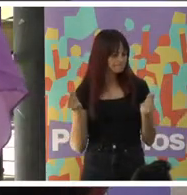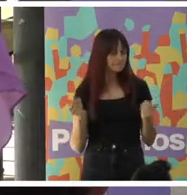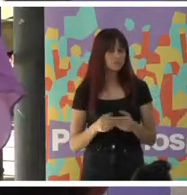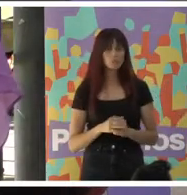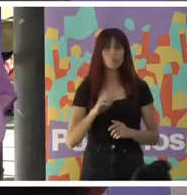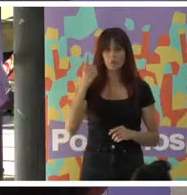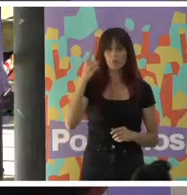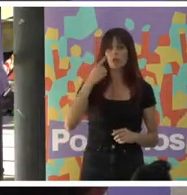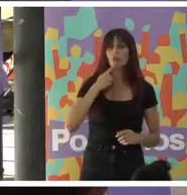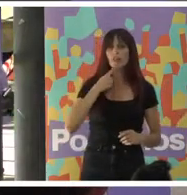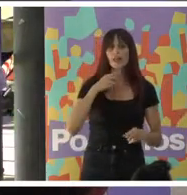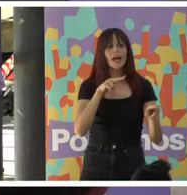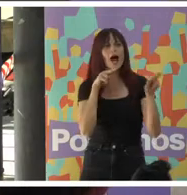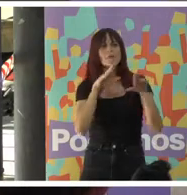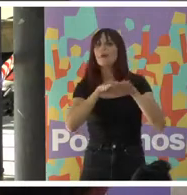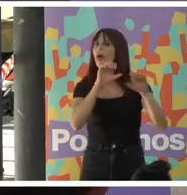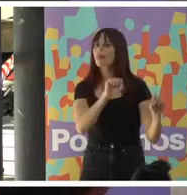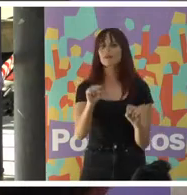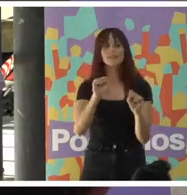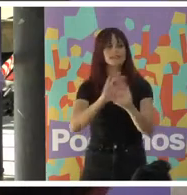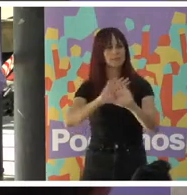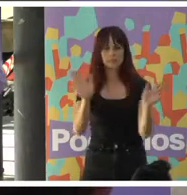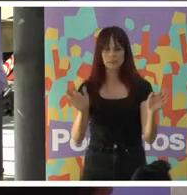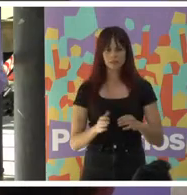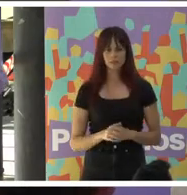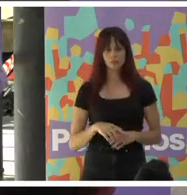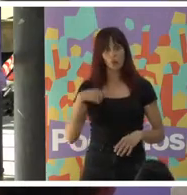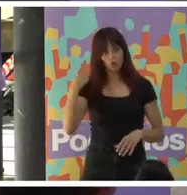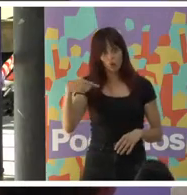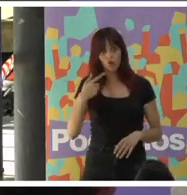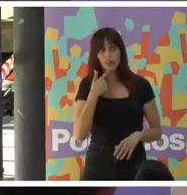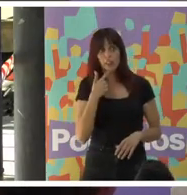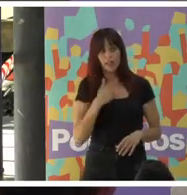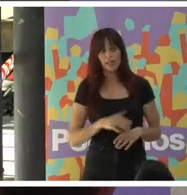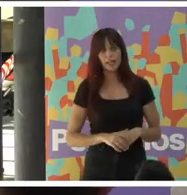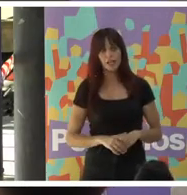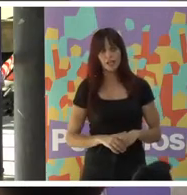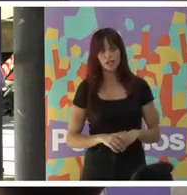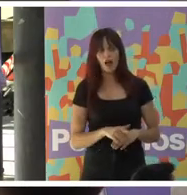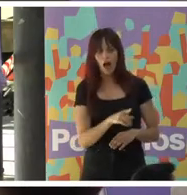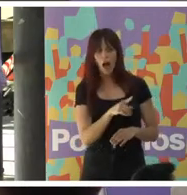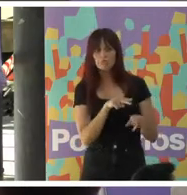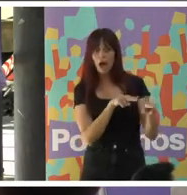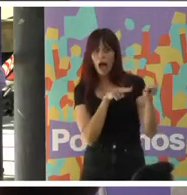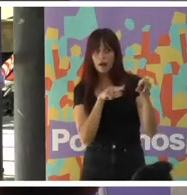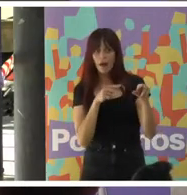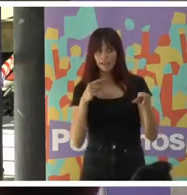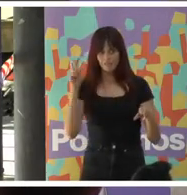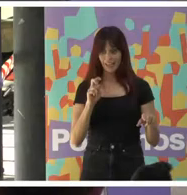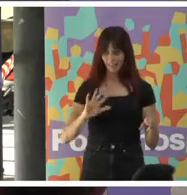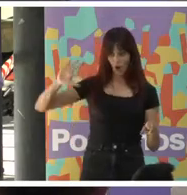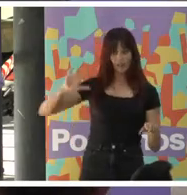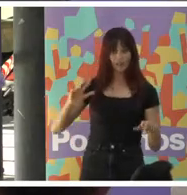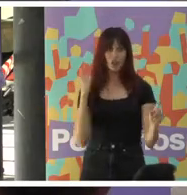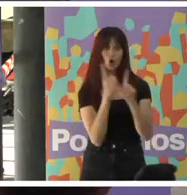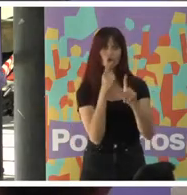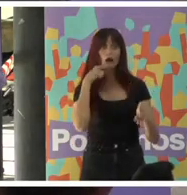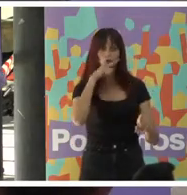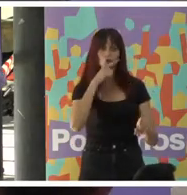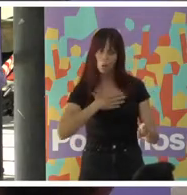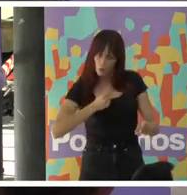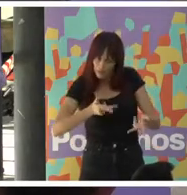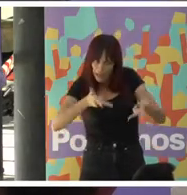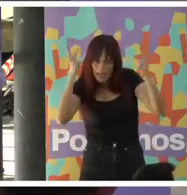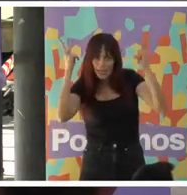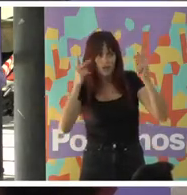Primero dijeron que solo serían armas defensivas. Después han dicho que ya se pueden utilizar las armas de Occidente contra Rusia. Se está escalando el conflicto